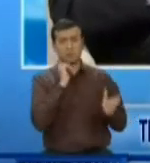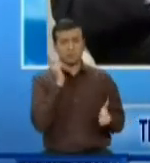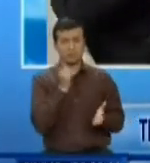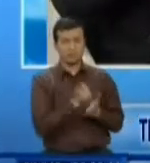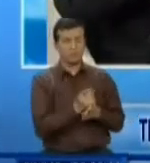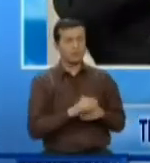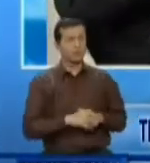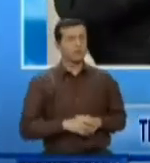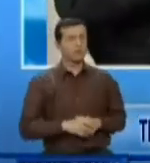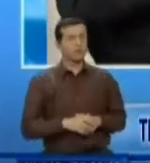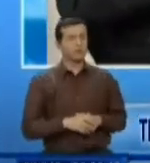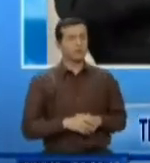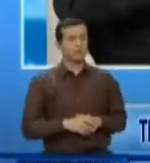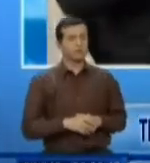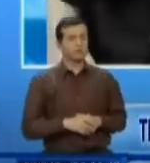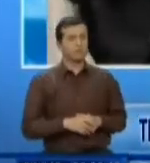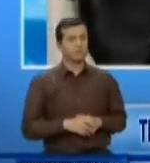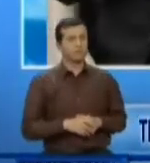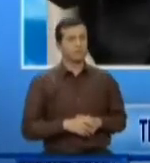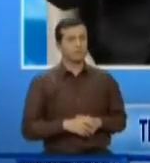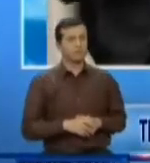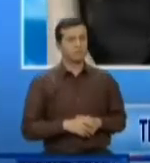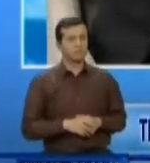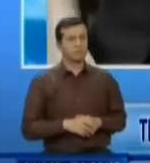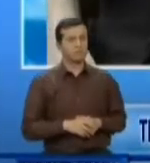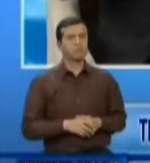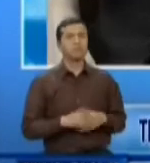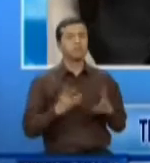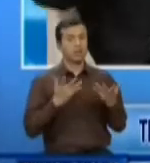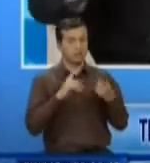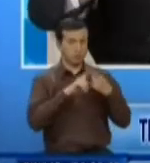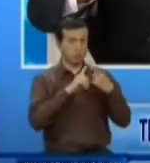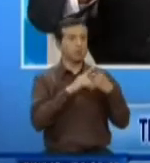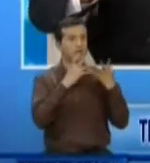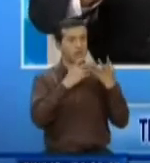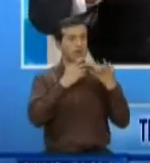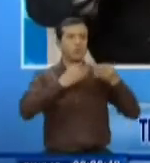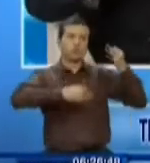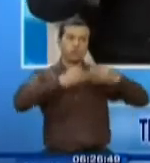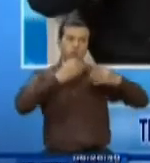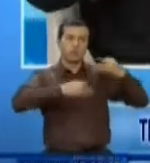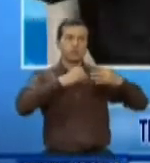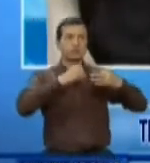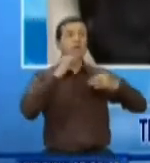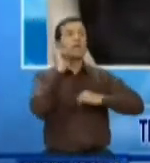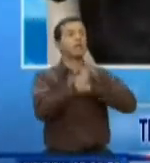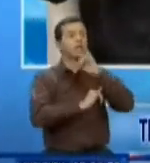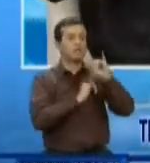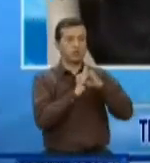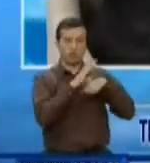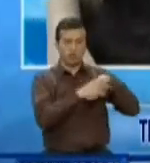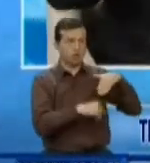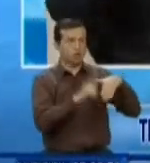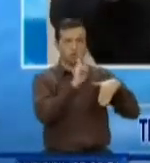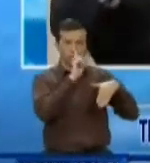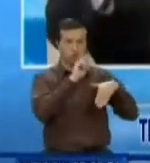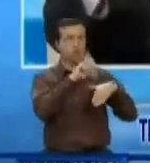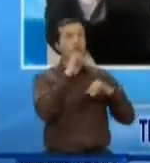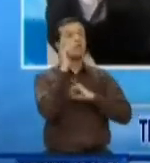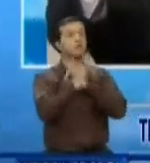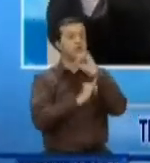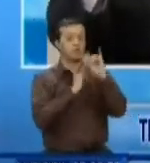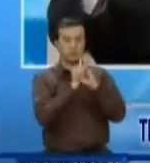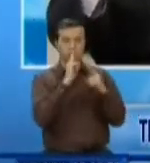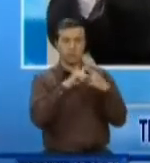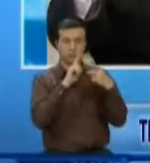es que quisiéramos que el arbitraje sea internacional y no regional para que sea para que se maximice